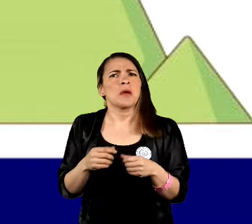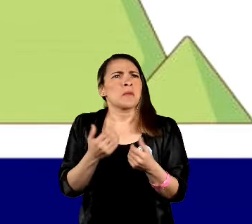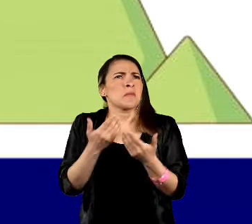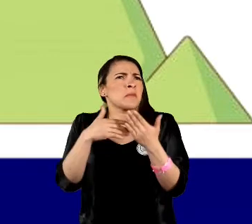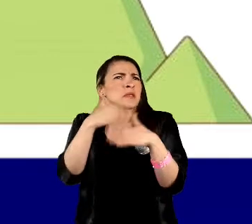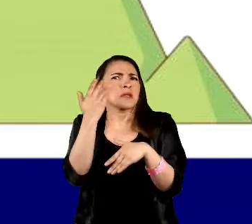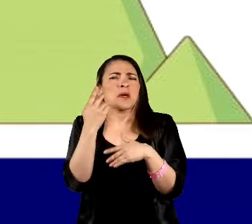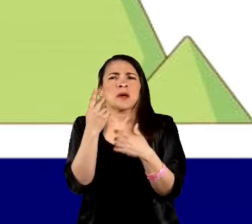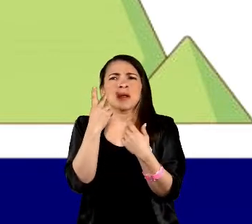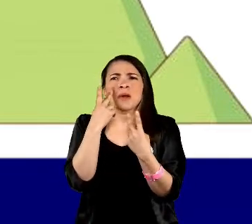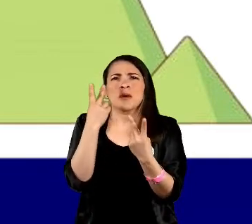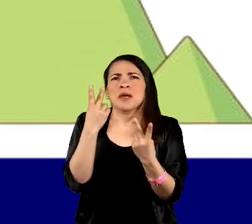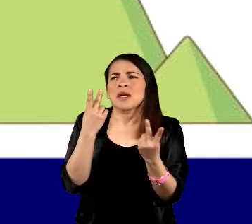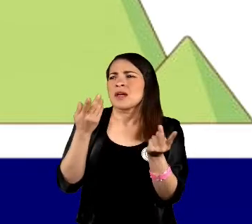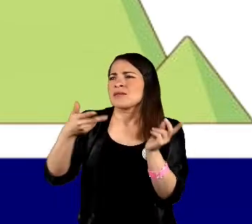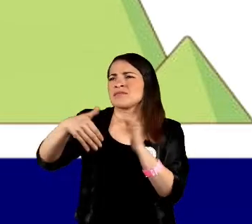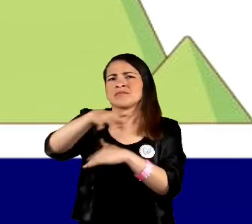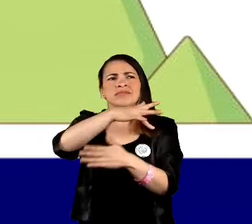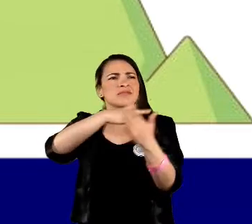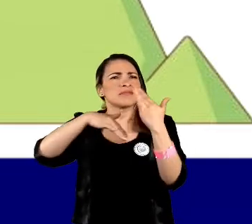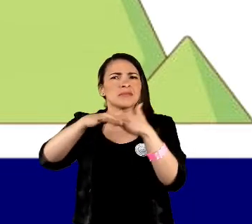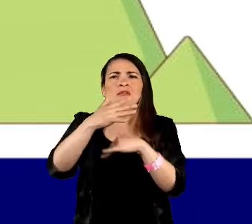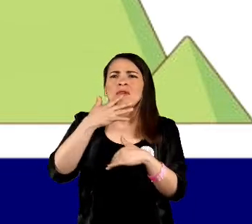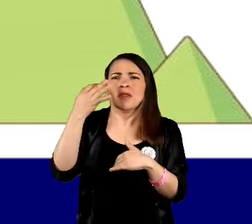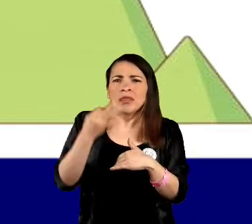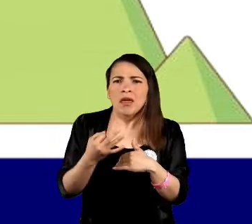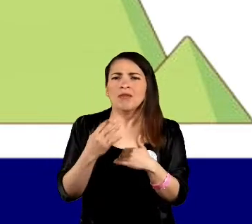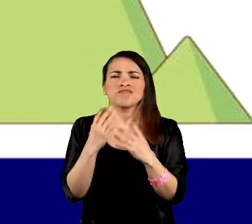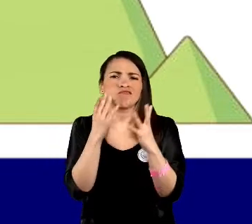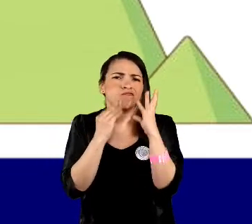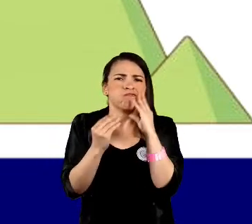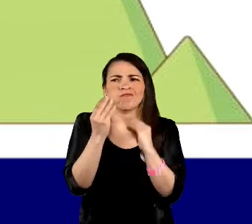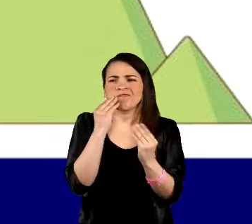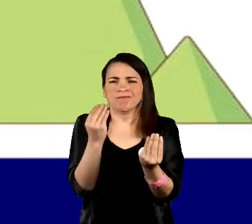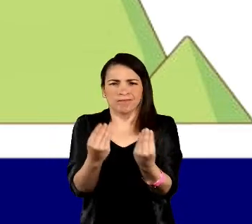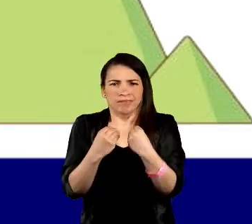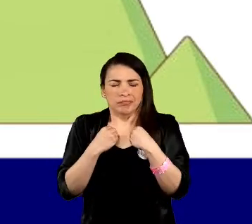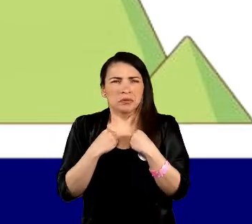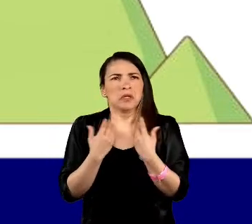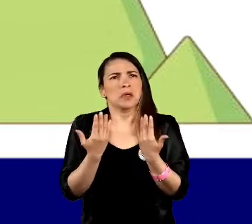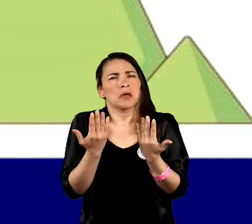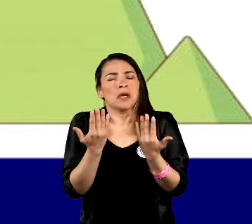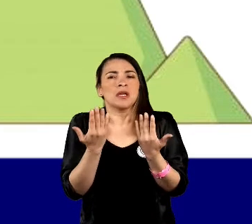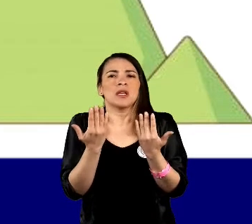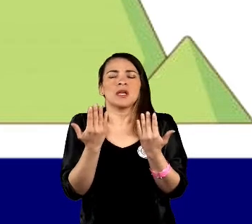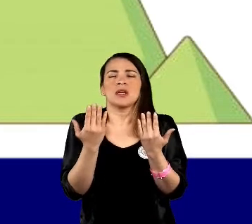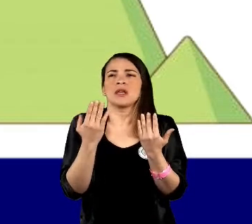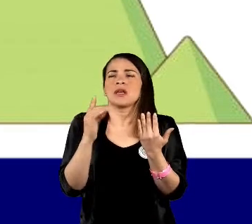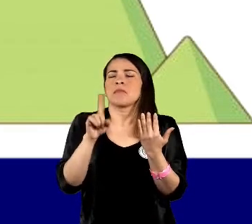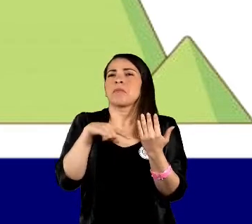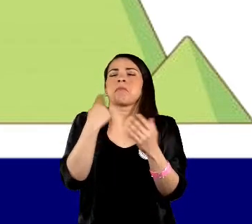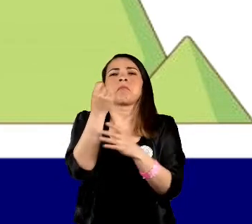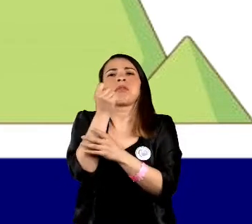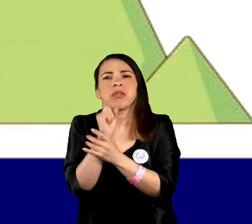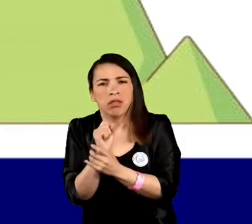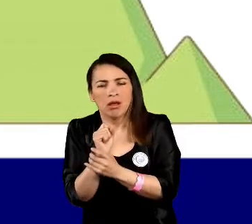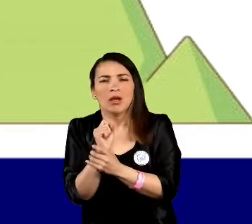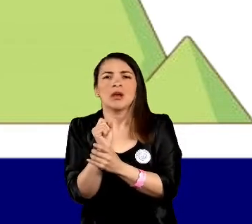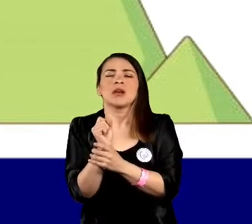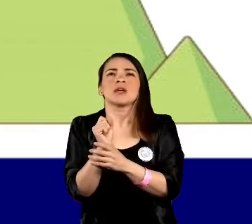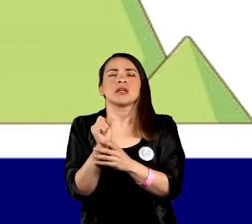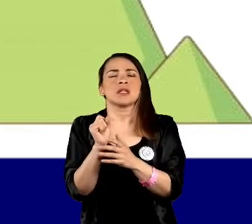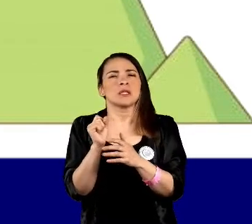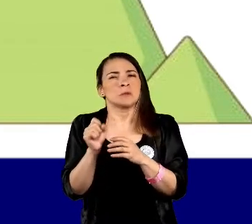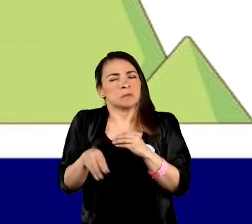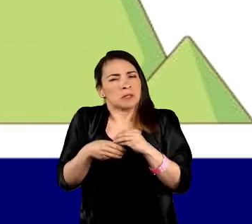empezas a obtener experiencia y empezar a caer a caer a caer a caer y luego vuelves a